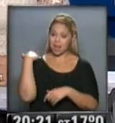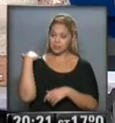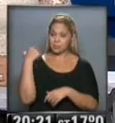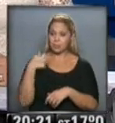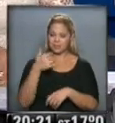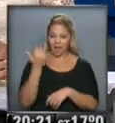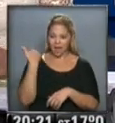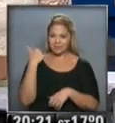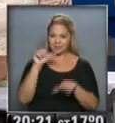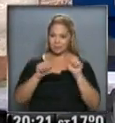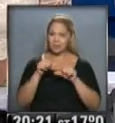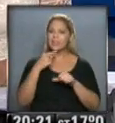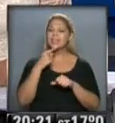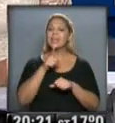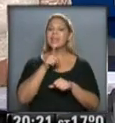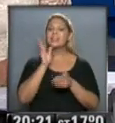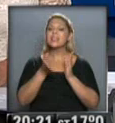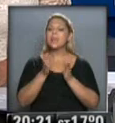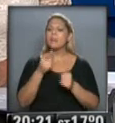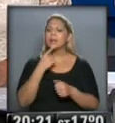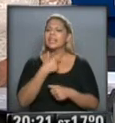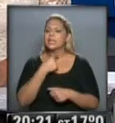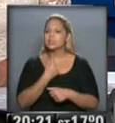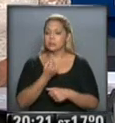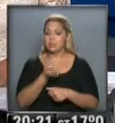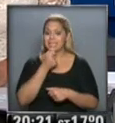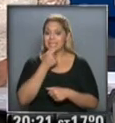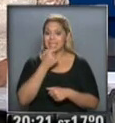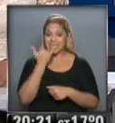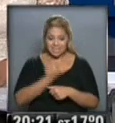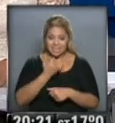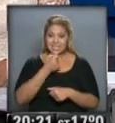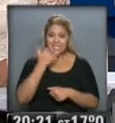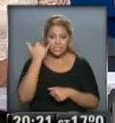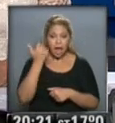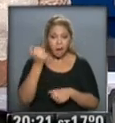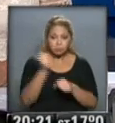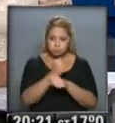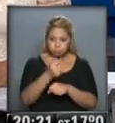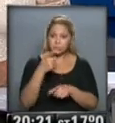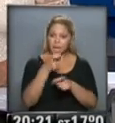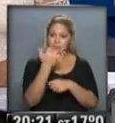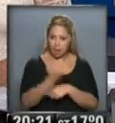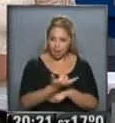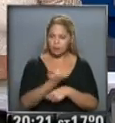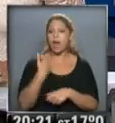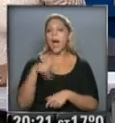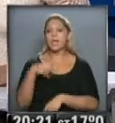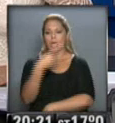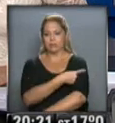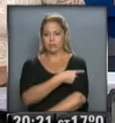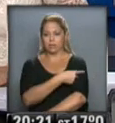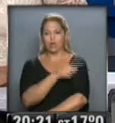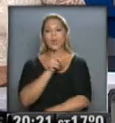el científico, terapéutica significa que se aplica una vez que el cáncer está declarado, no es preventiva. Bueno, este